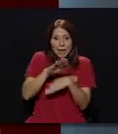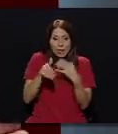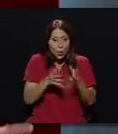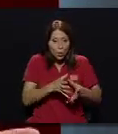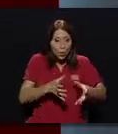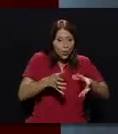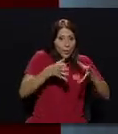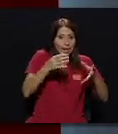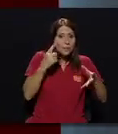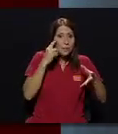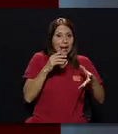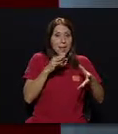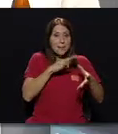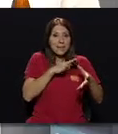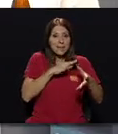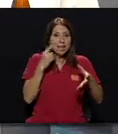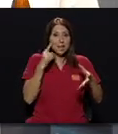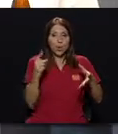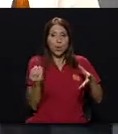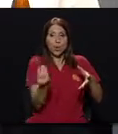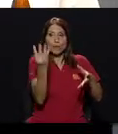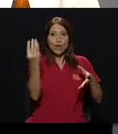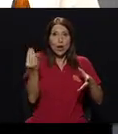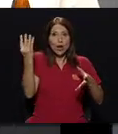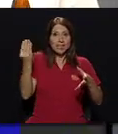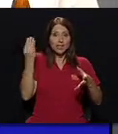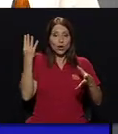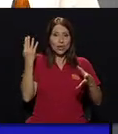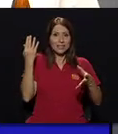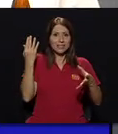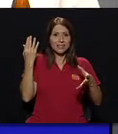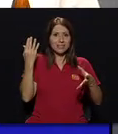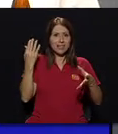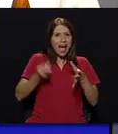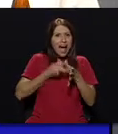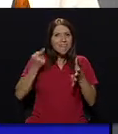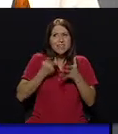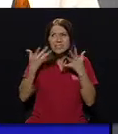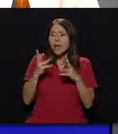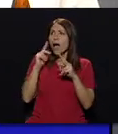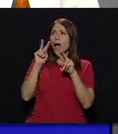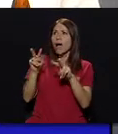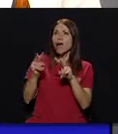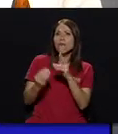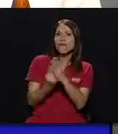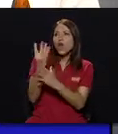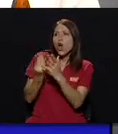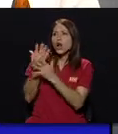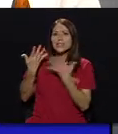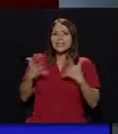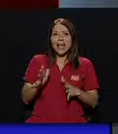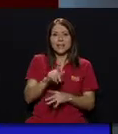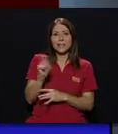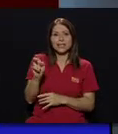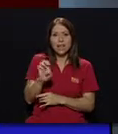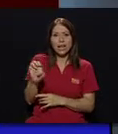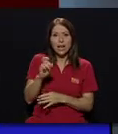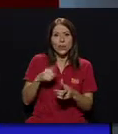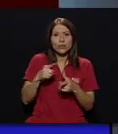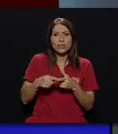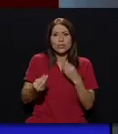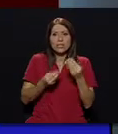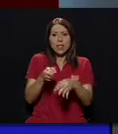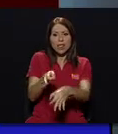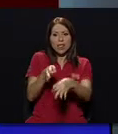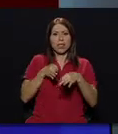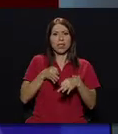aprovecharse, beneficiarse con estas floraciones, se adelantan, a veces hasta ya en enero. Sí. Entonces al adelantarse significa que el apicultor